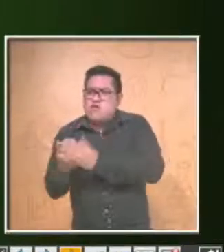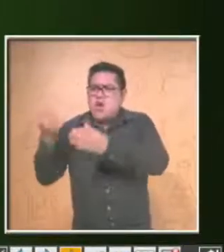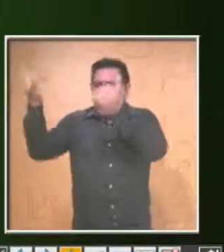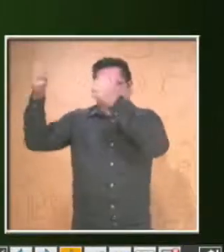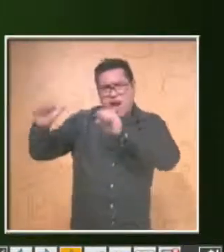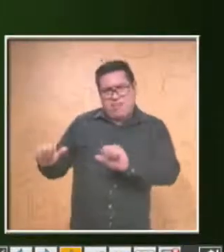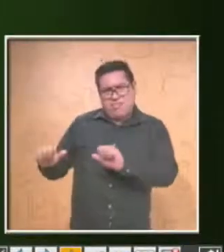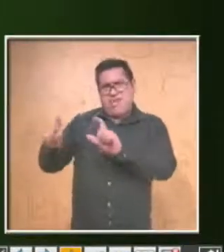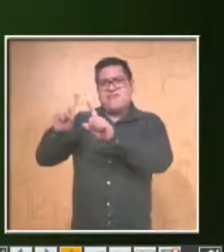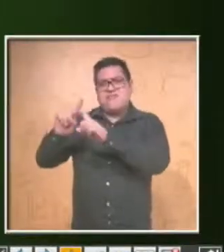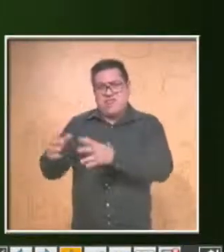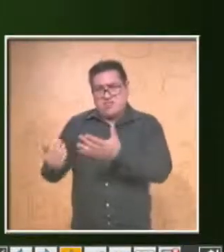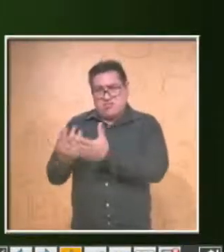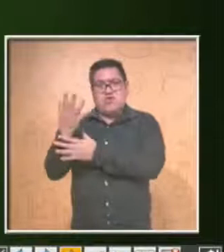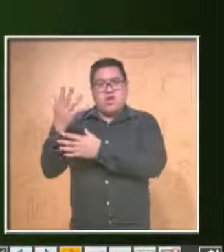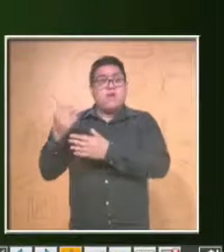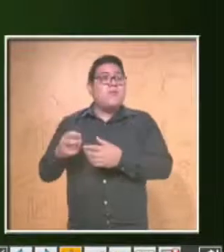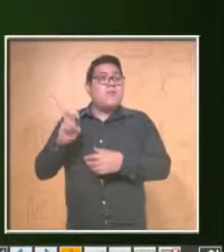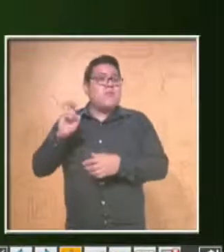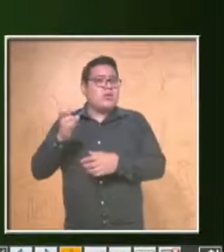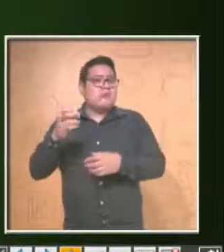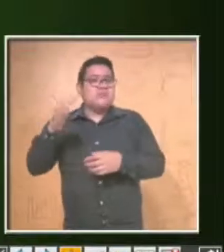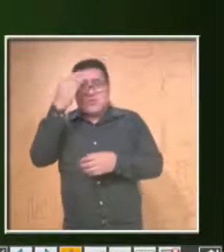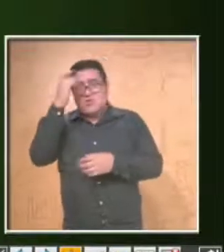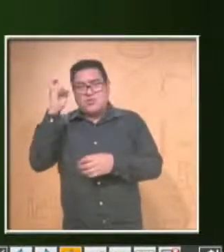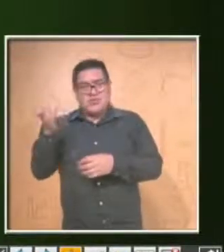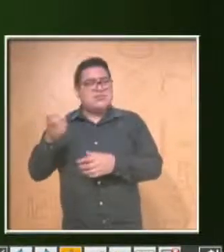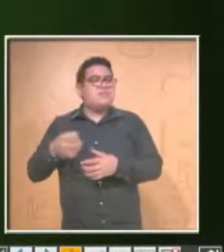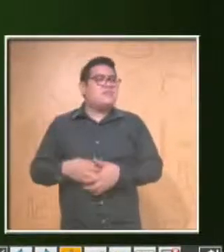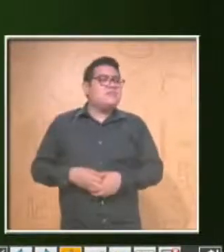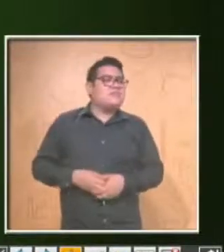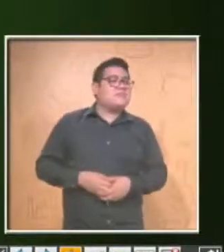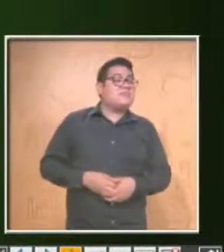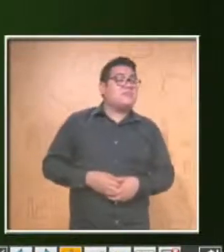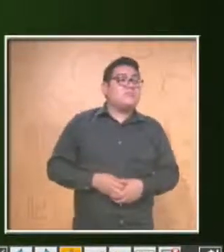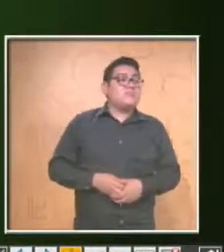Los humanistas recuperaron algunos